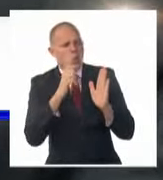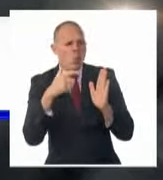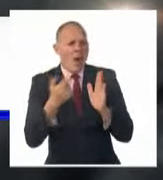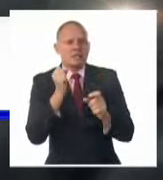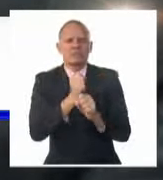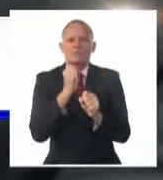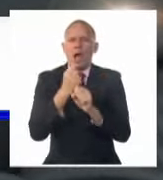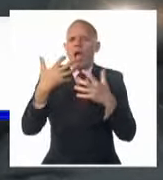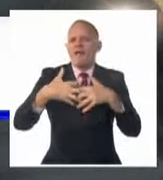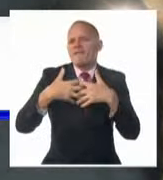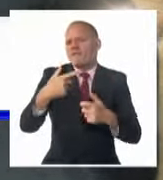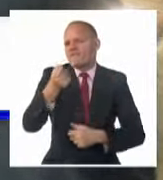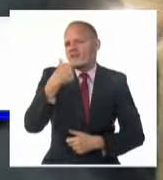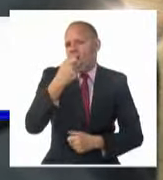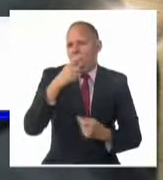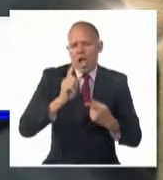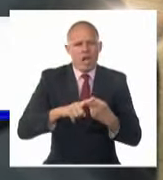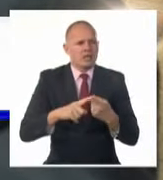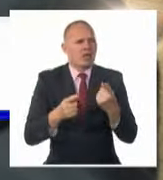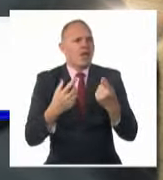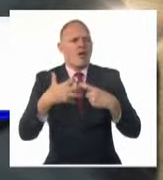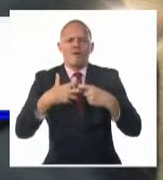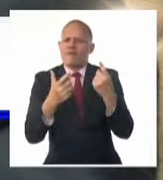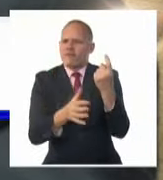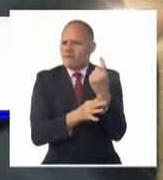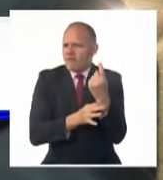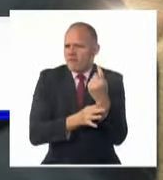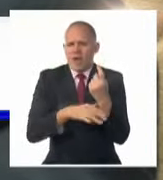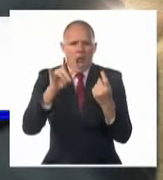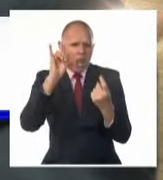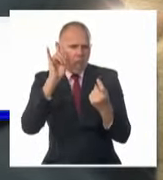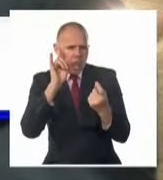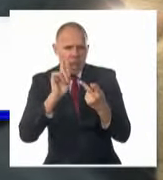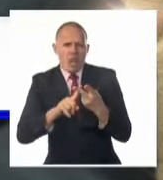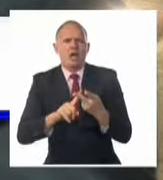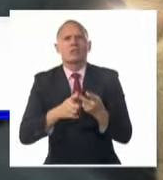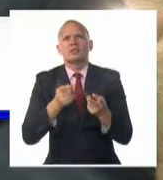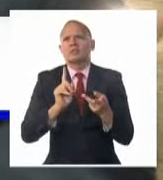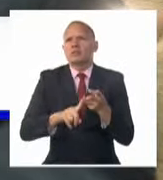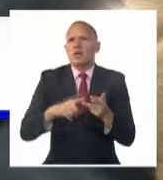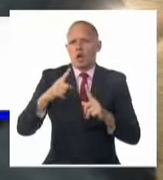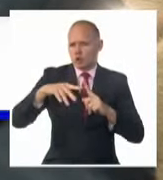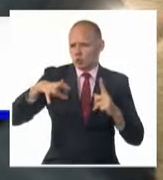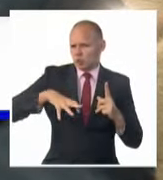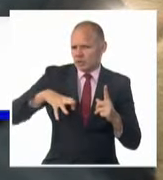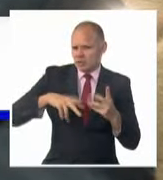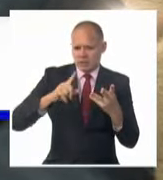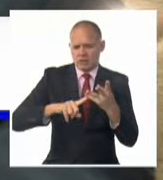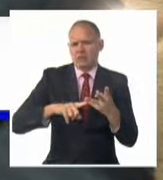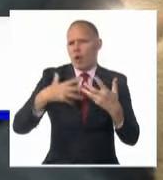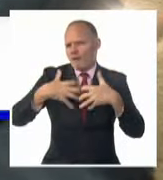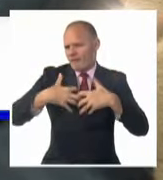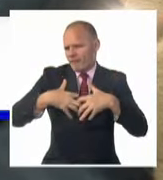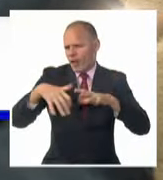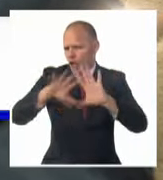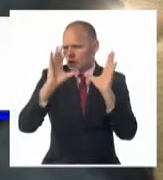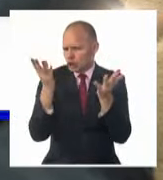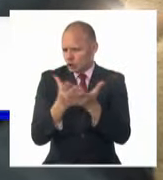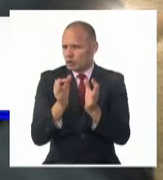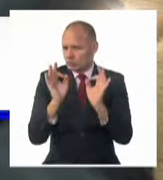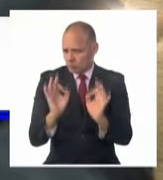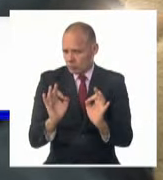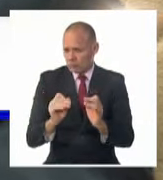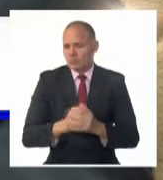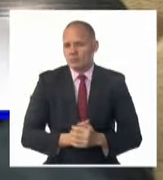farmacéutica, carne, producción carne, leche, el turismo y el complejo agroindustrial.